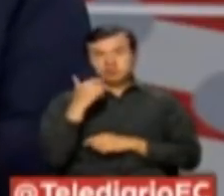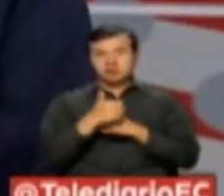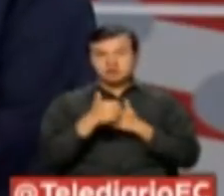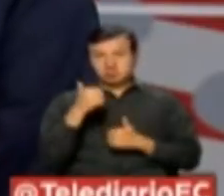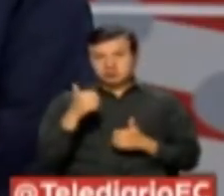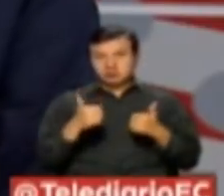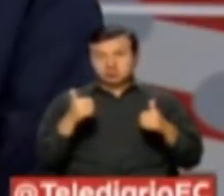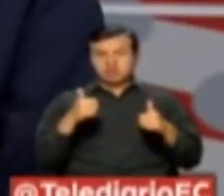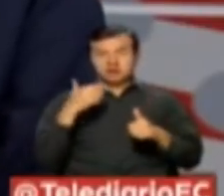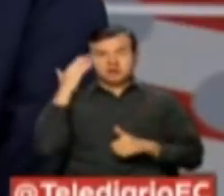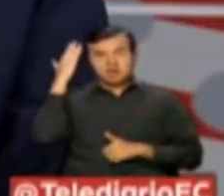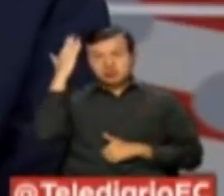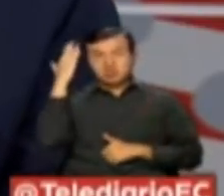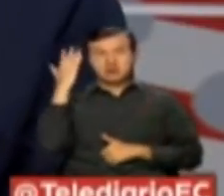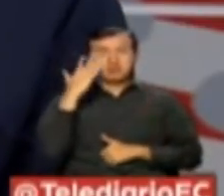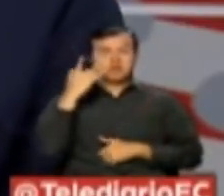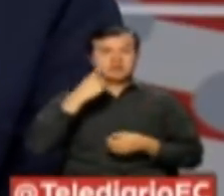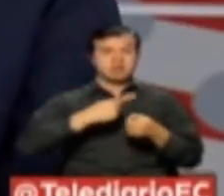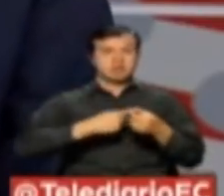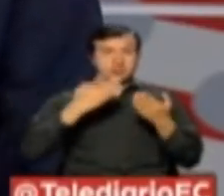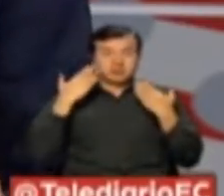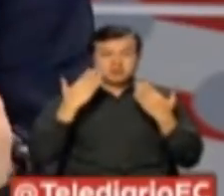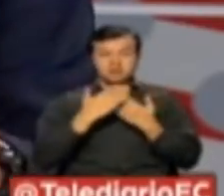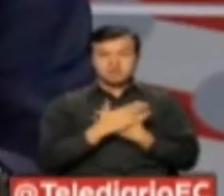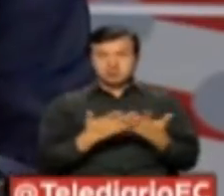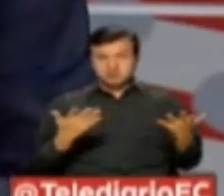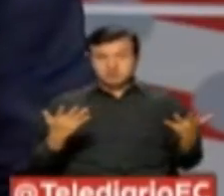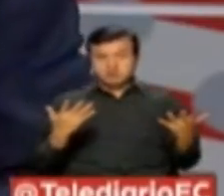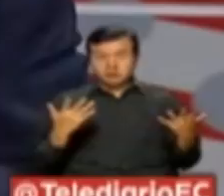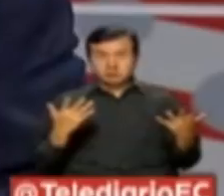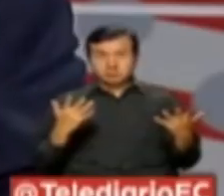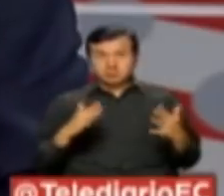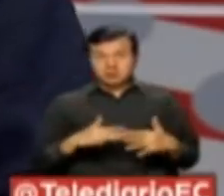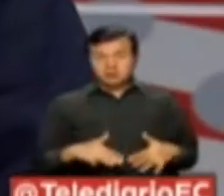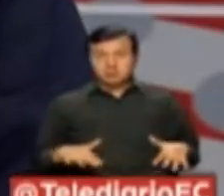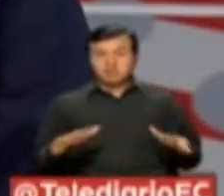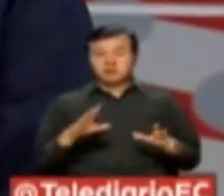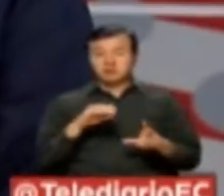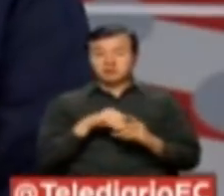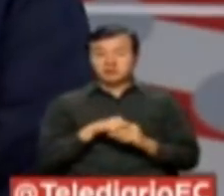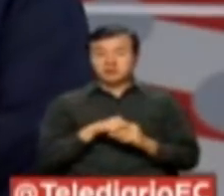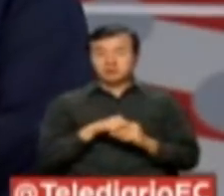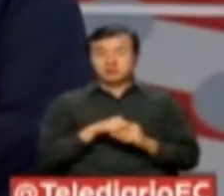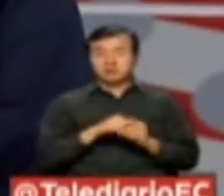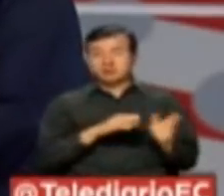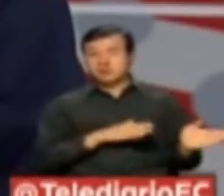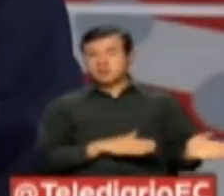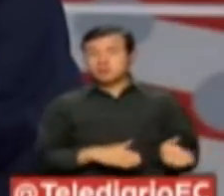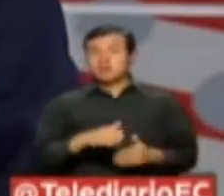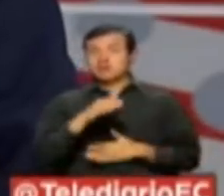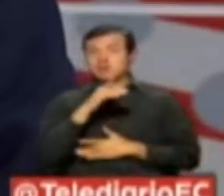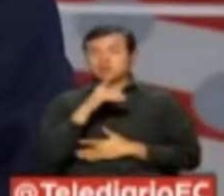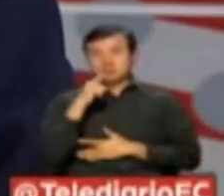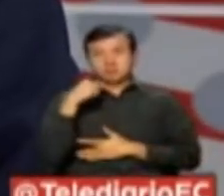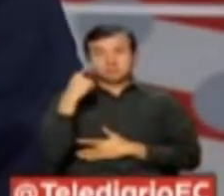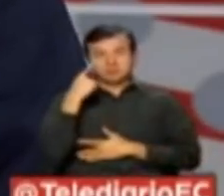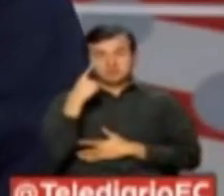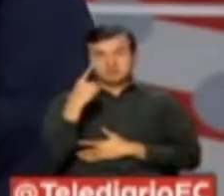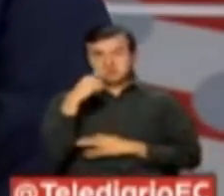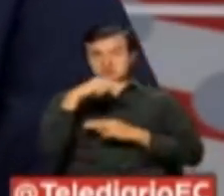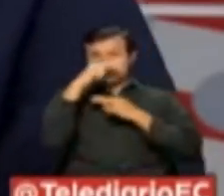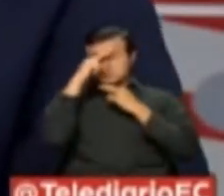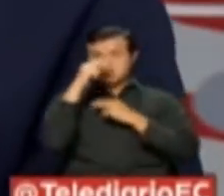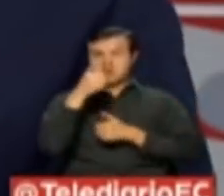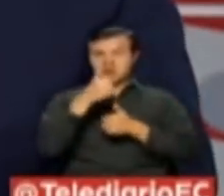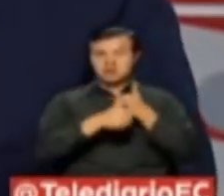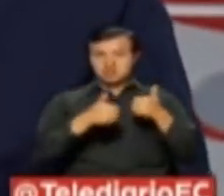a las alcaldías de quito y guayaquil pasarán por aquí por los estudios de primera impresión en nuestras próximas emisiones